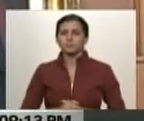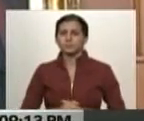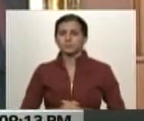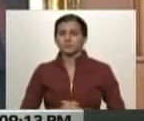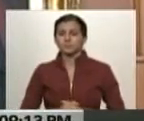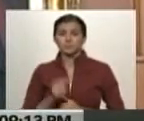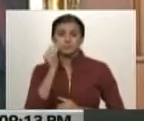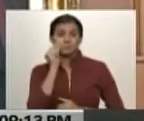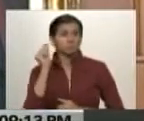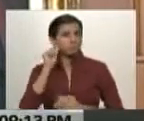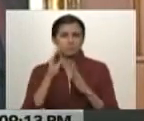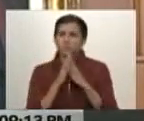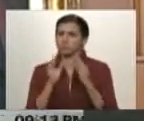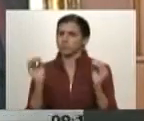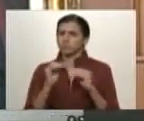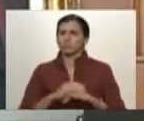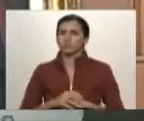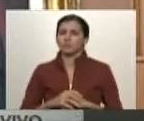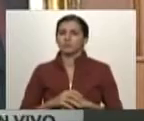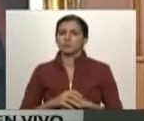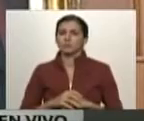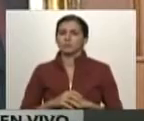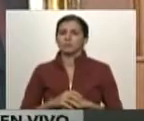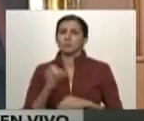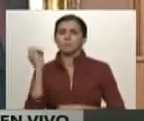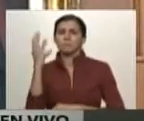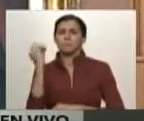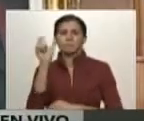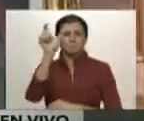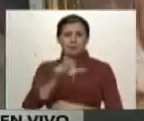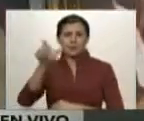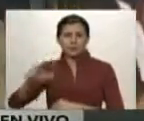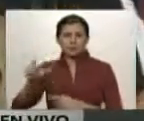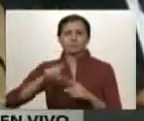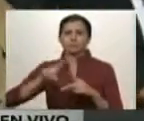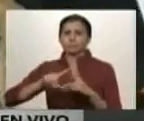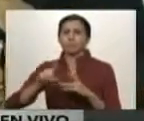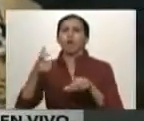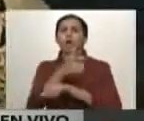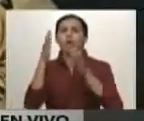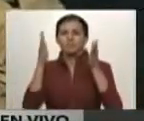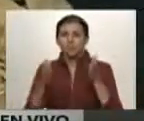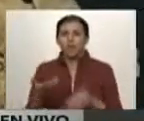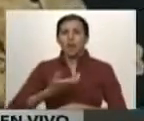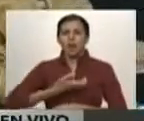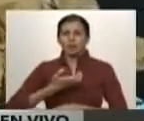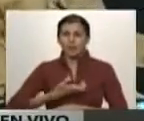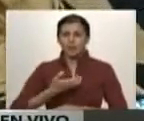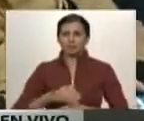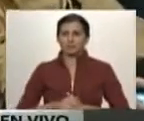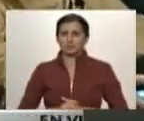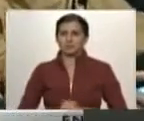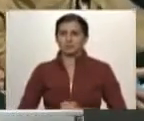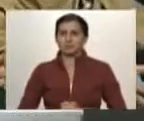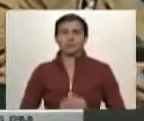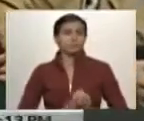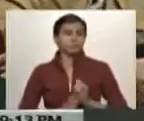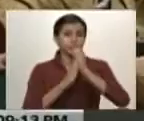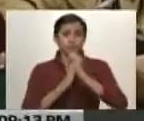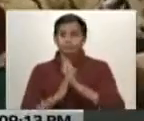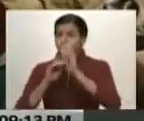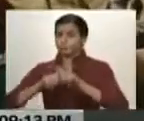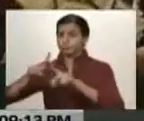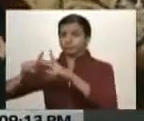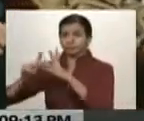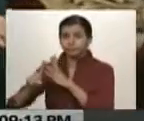diputadas senadoras gobernadores alcaldes líderes y